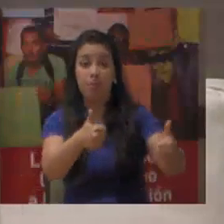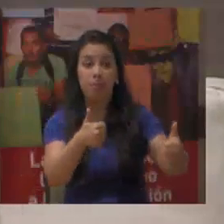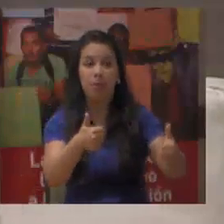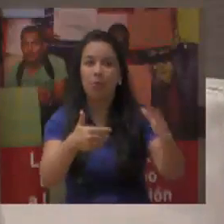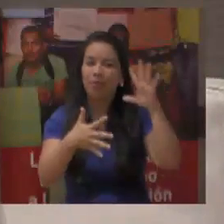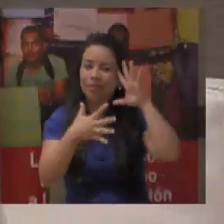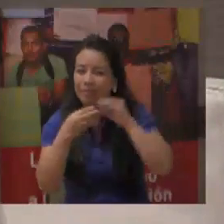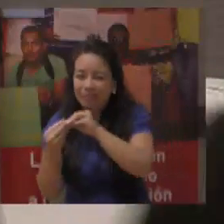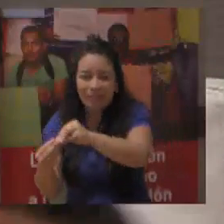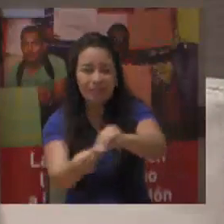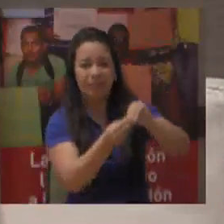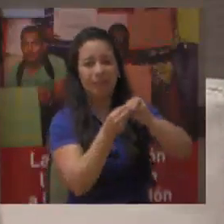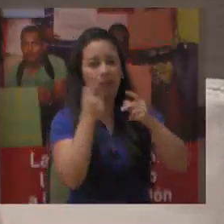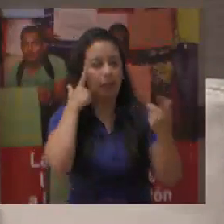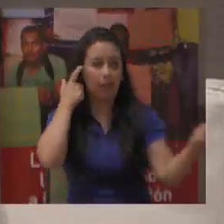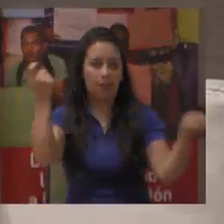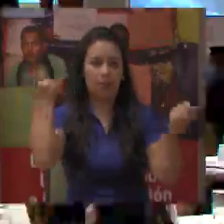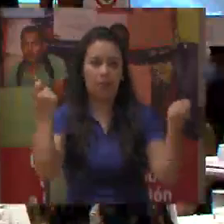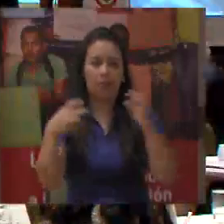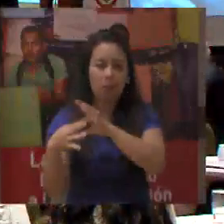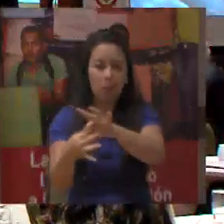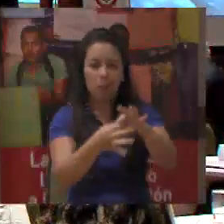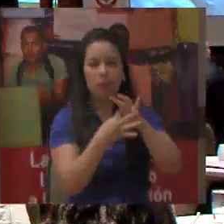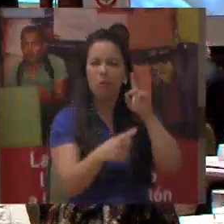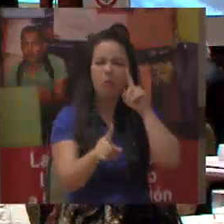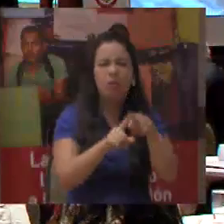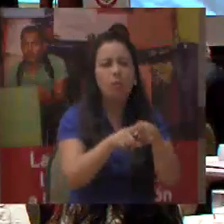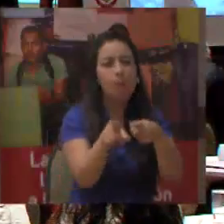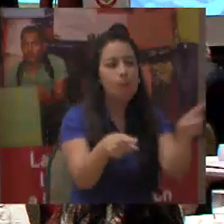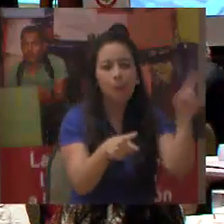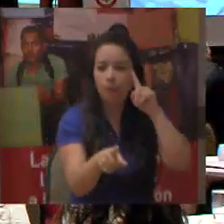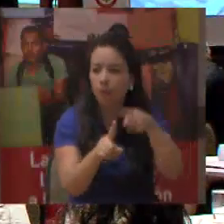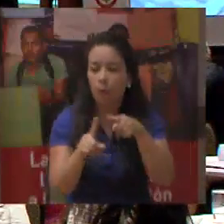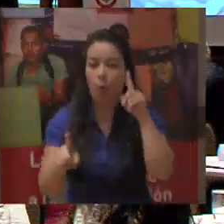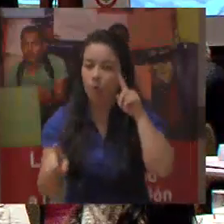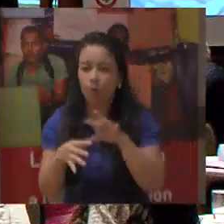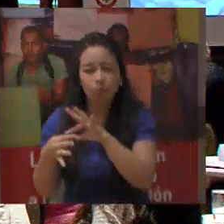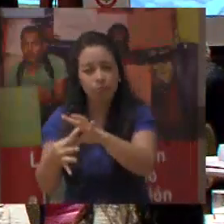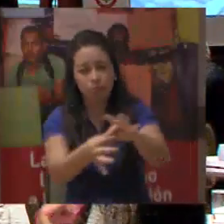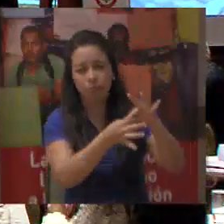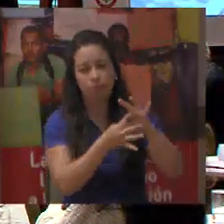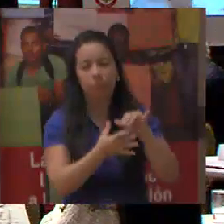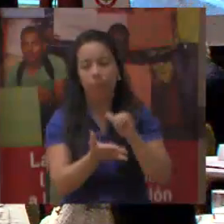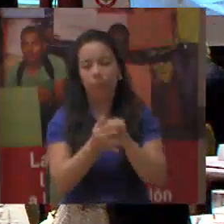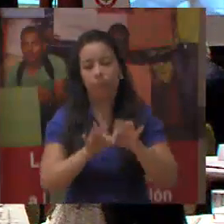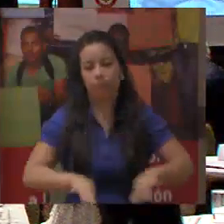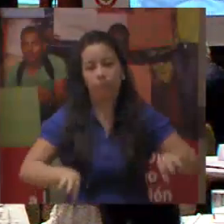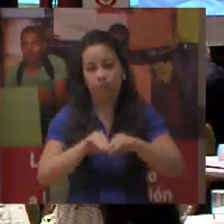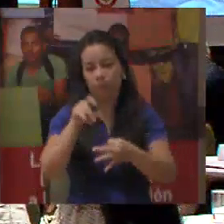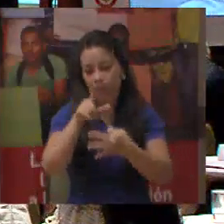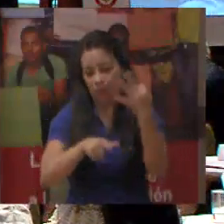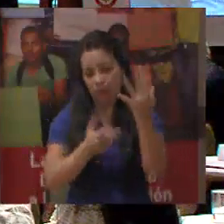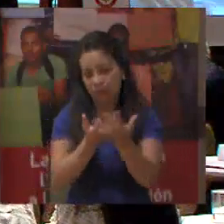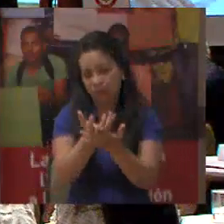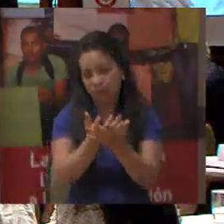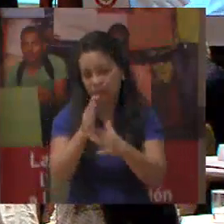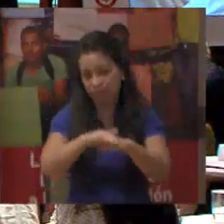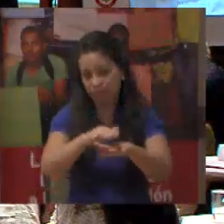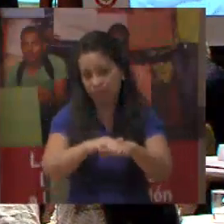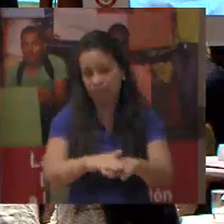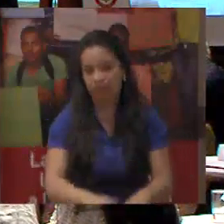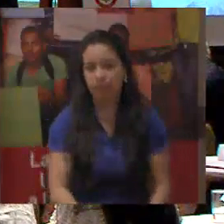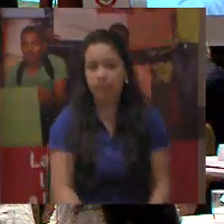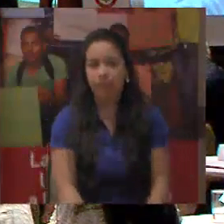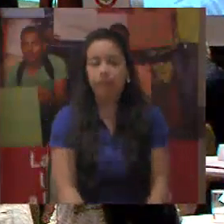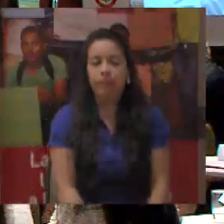es estratégicamente unidad de propósito y dirección. Esos 3 comentarios. Mil gracias, Carlos